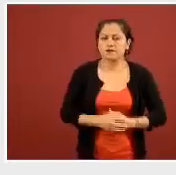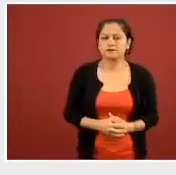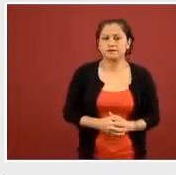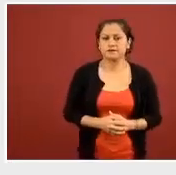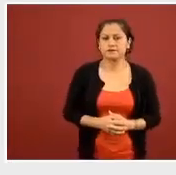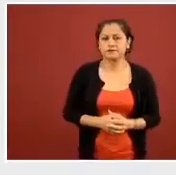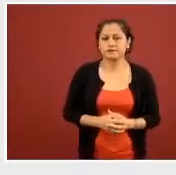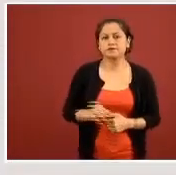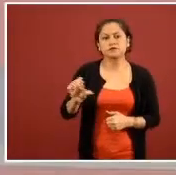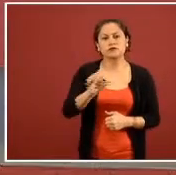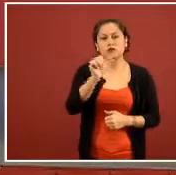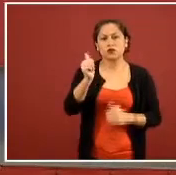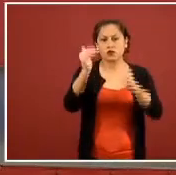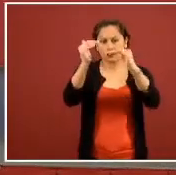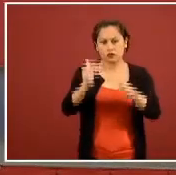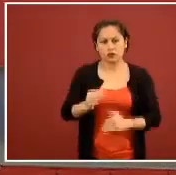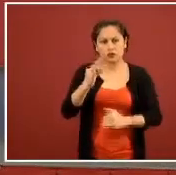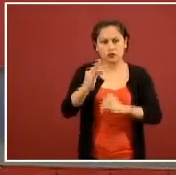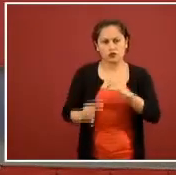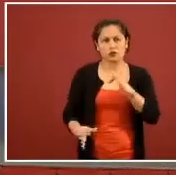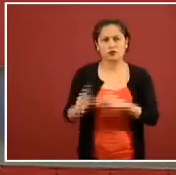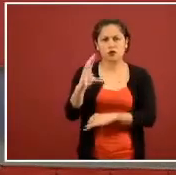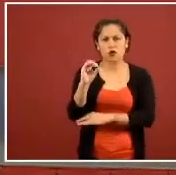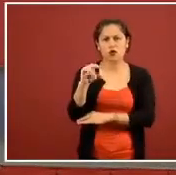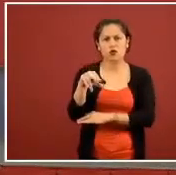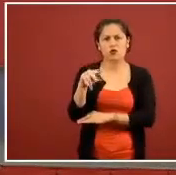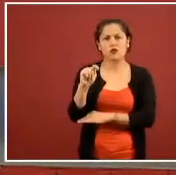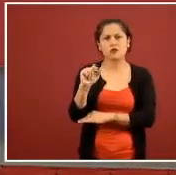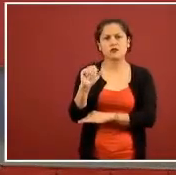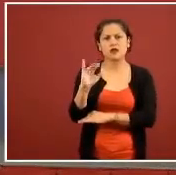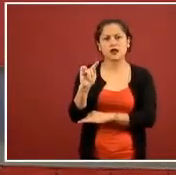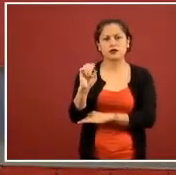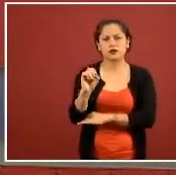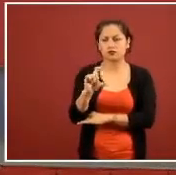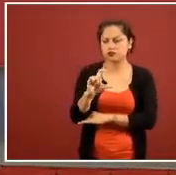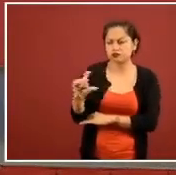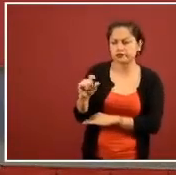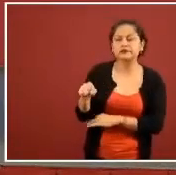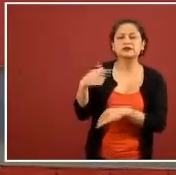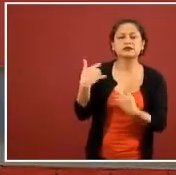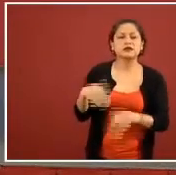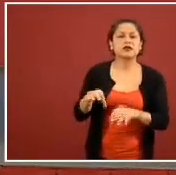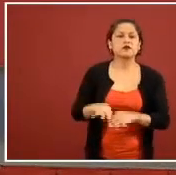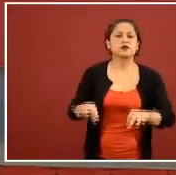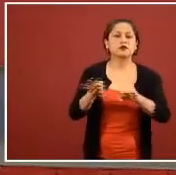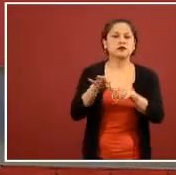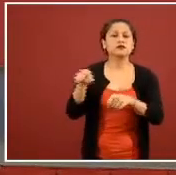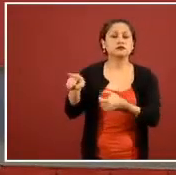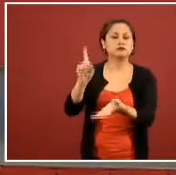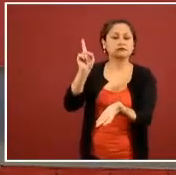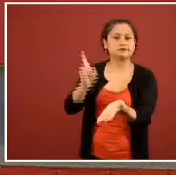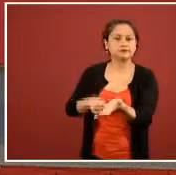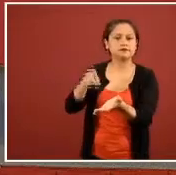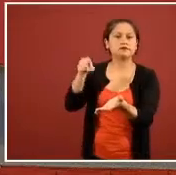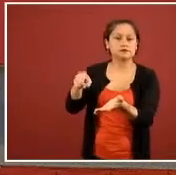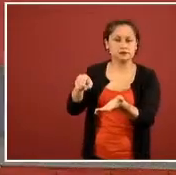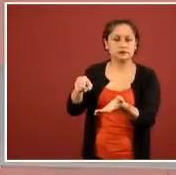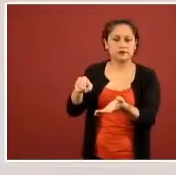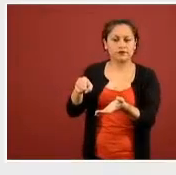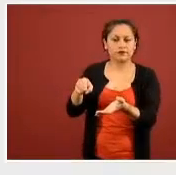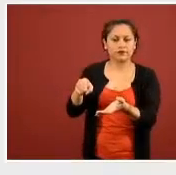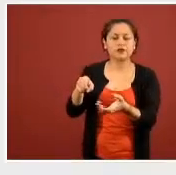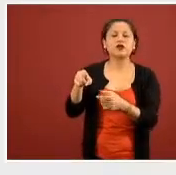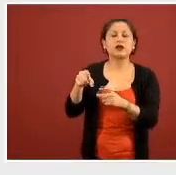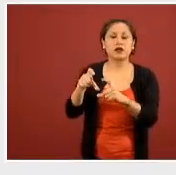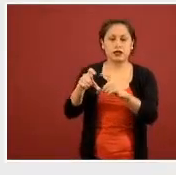Contacto creo que es una de las pestañas también importantes. En contacto nos lleva directamente, si le ponemos ahí llama